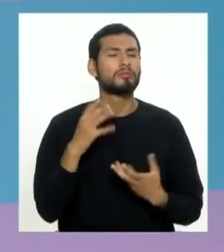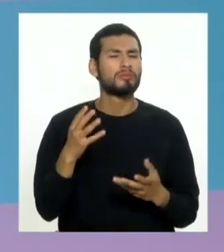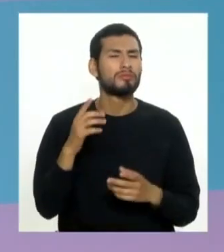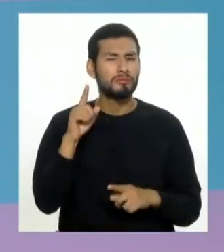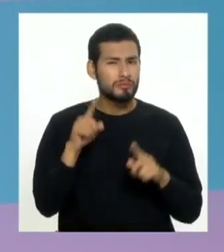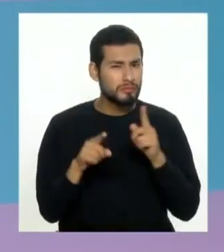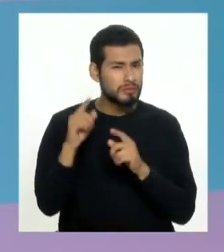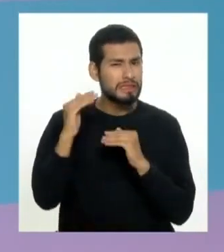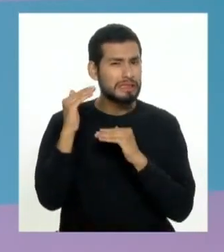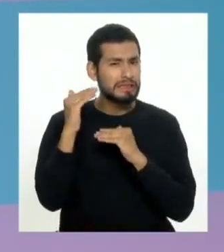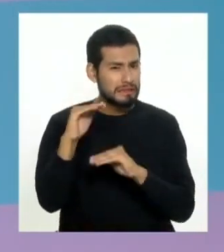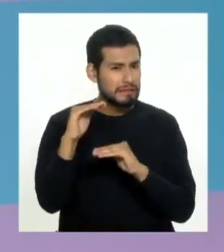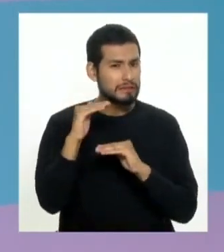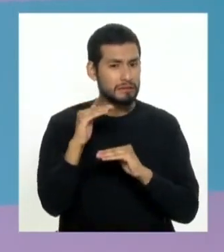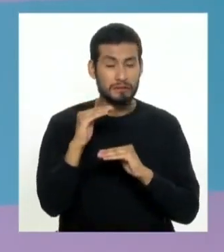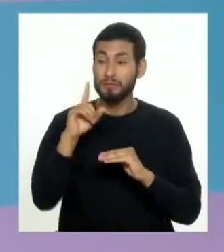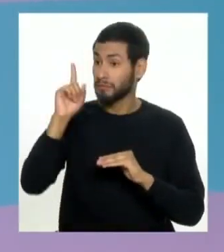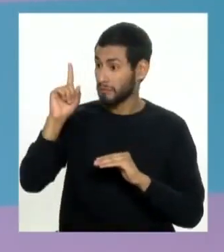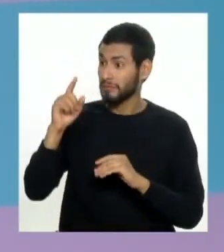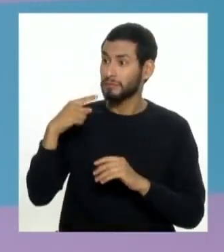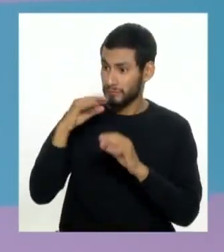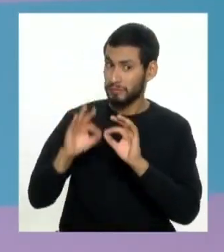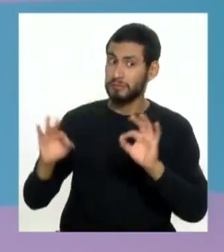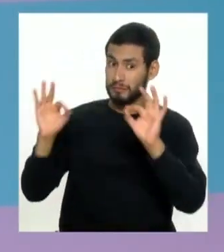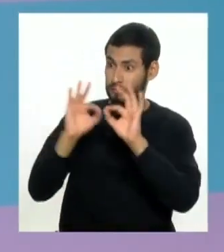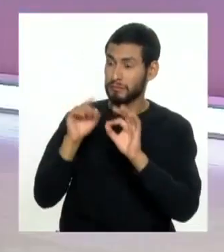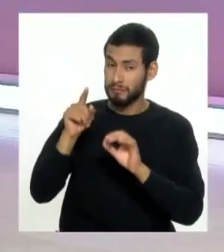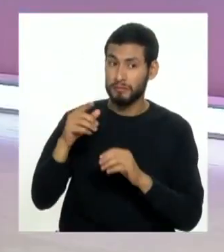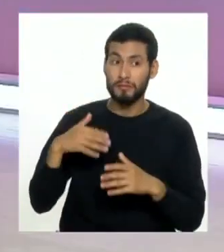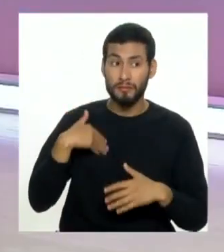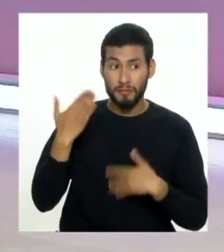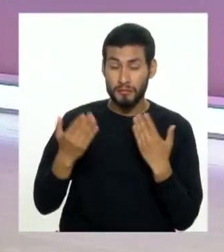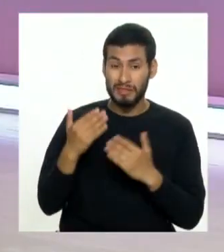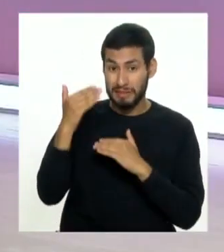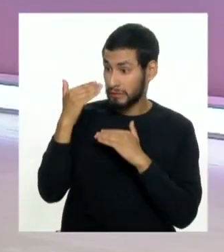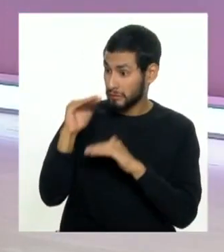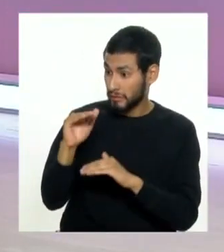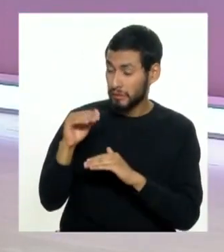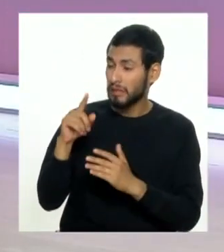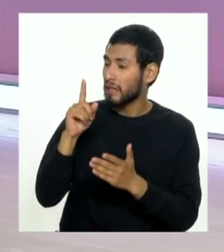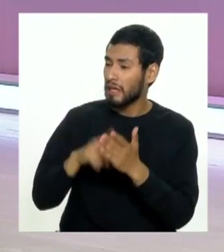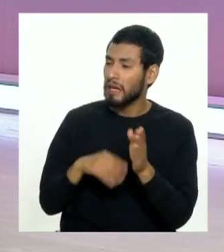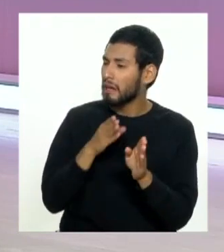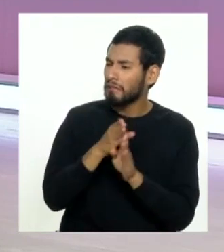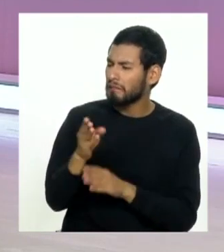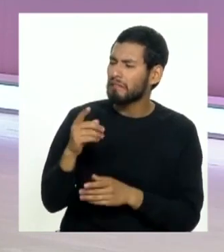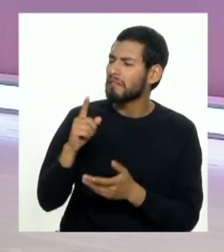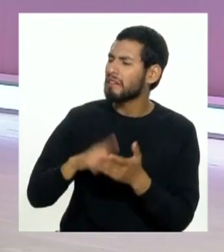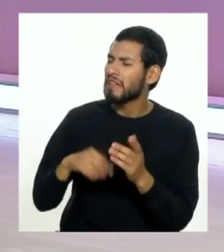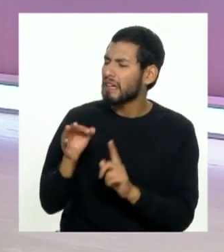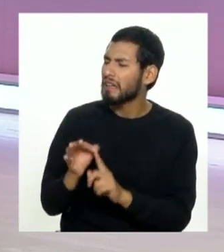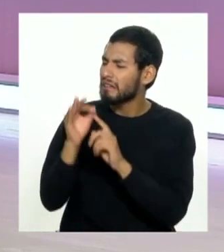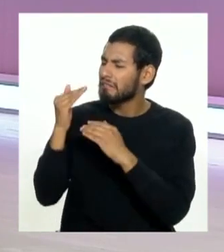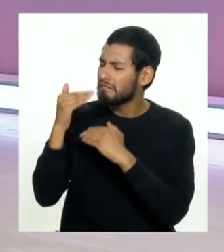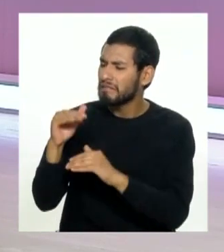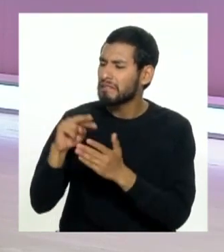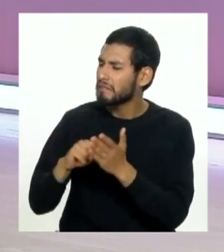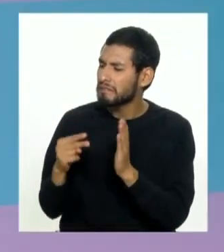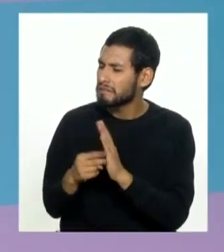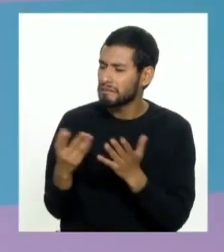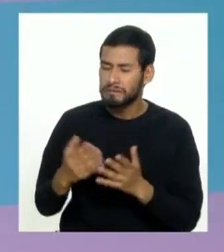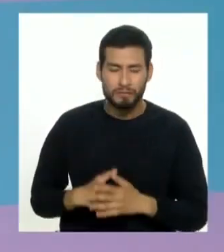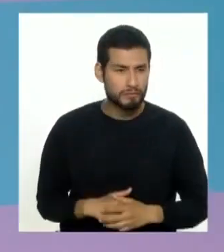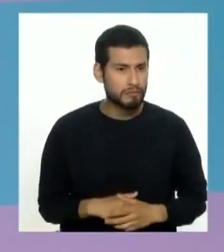ciertas restricciones. ¿Podría haber alguna restricción para algún tipo especial de labor, por ejemplo? Por